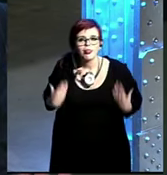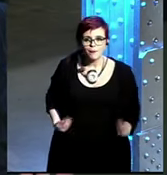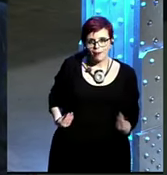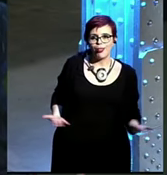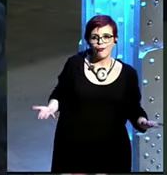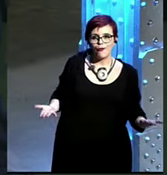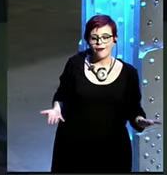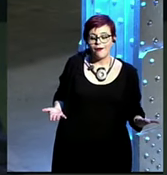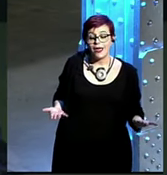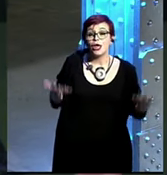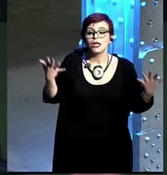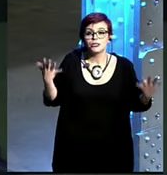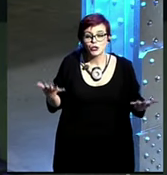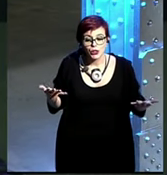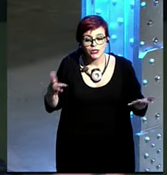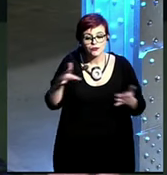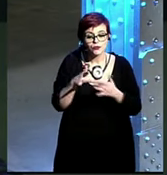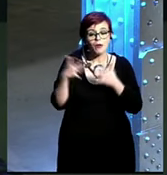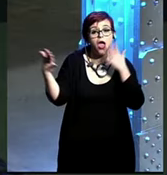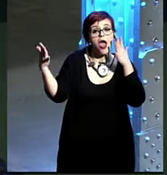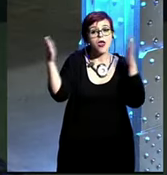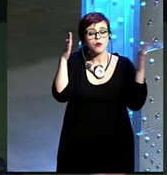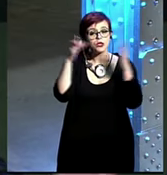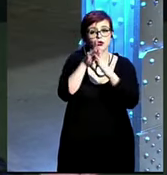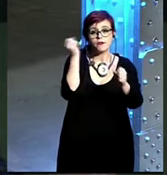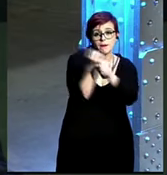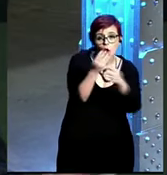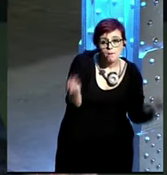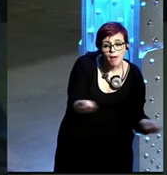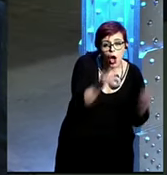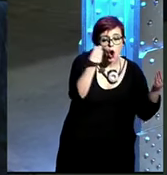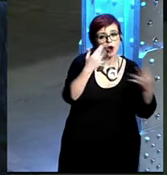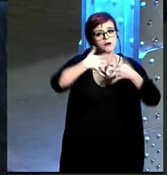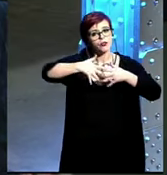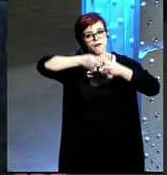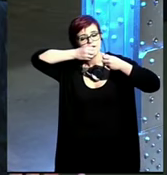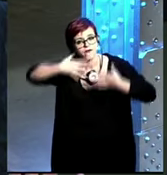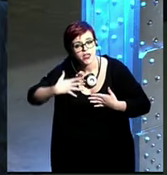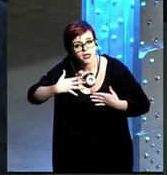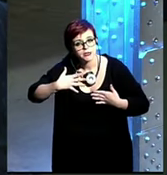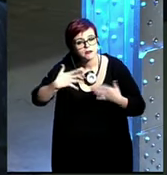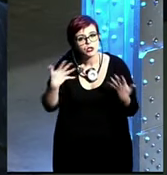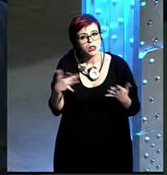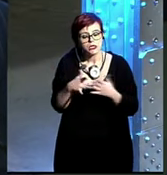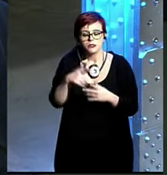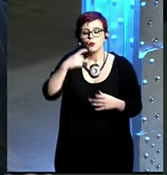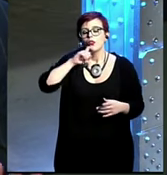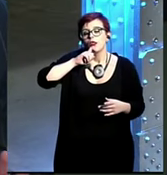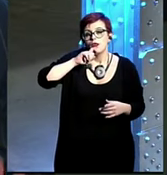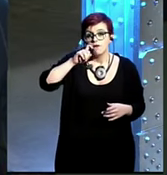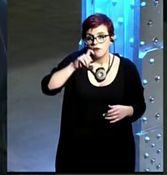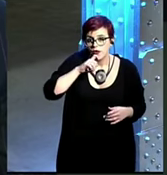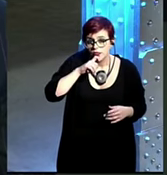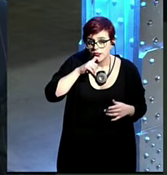el tener una educación, el tener un trabajo mejor, funcionar bien, todas esas cosas son tremendamente difíciles. Así que el